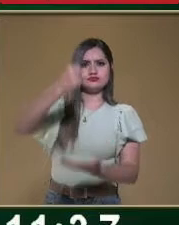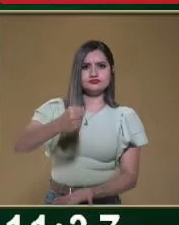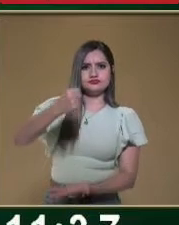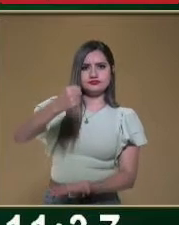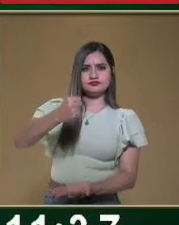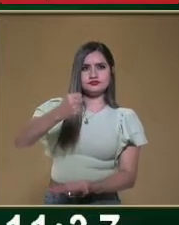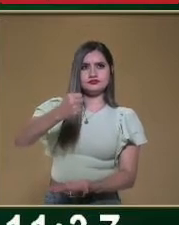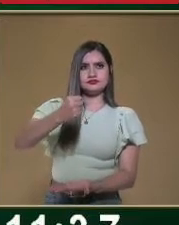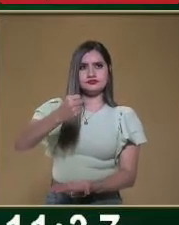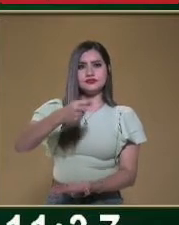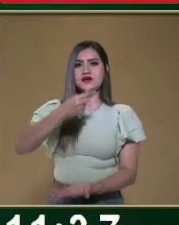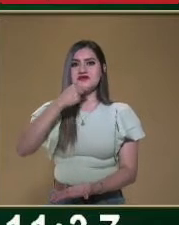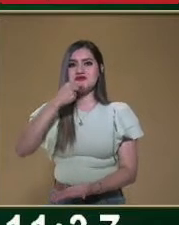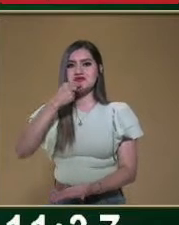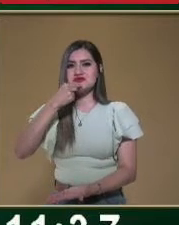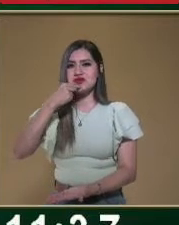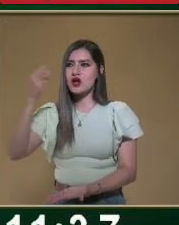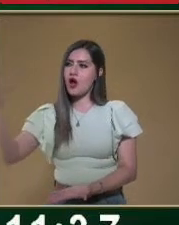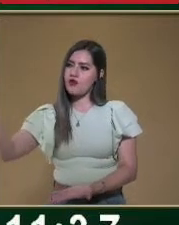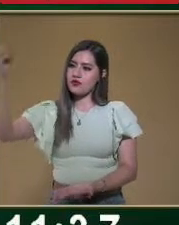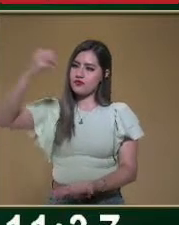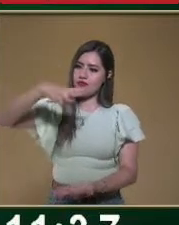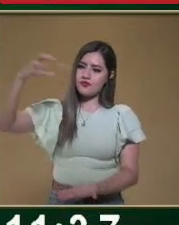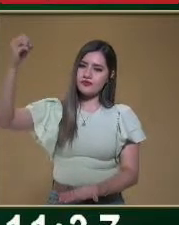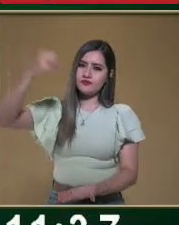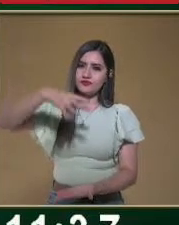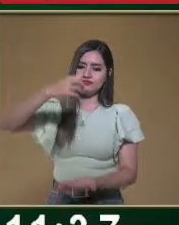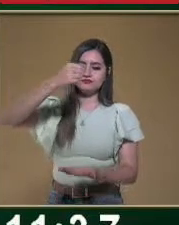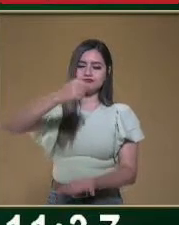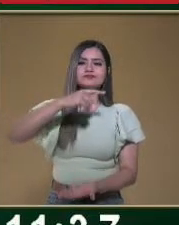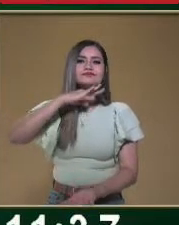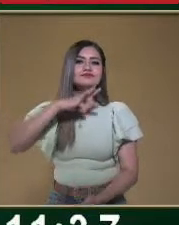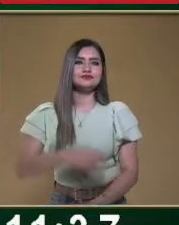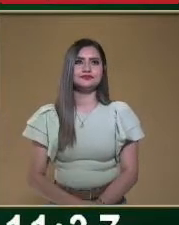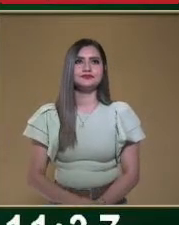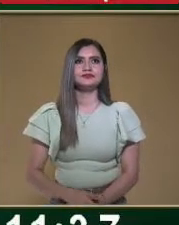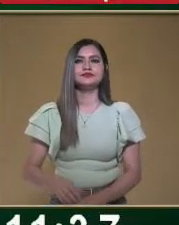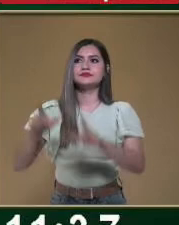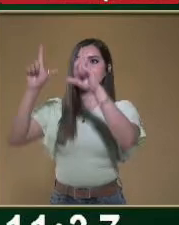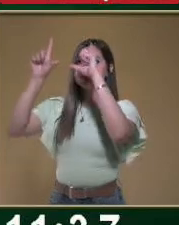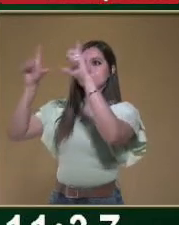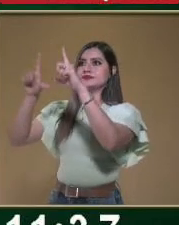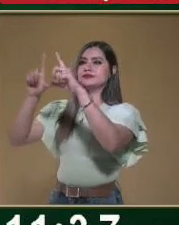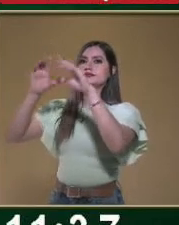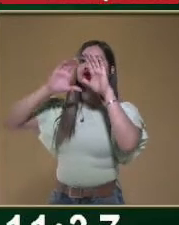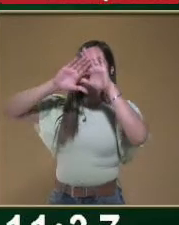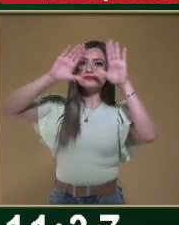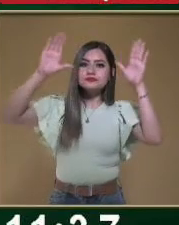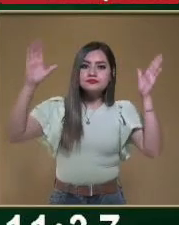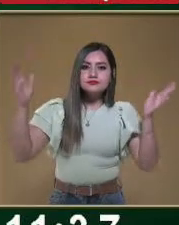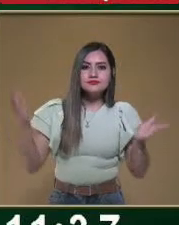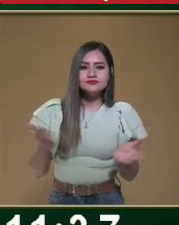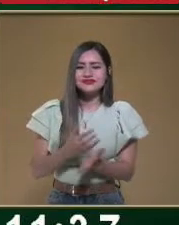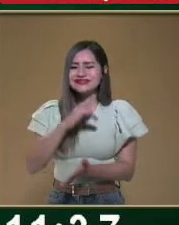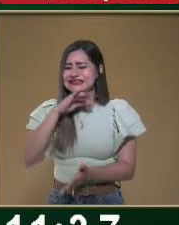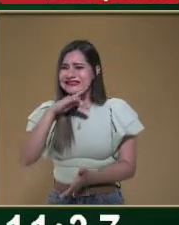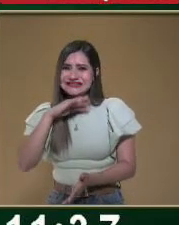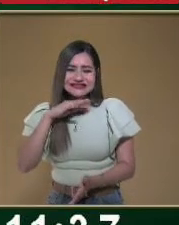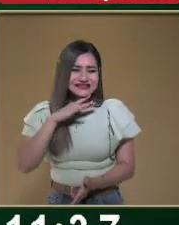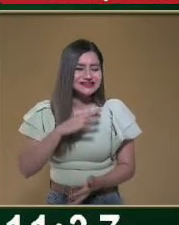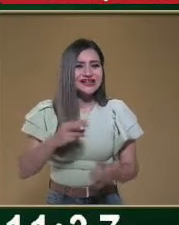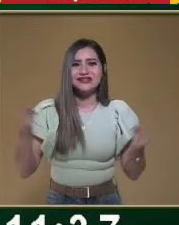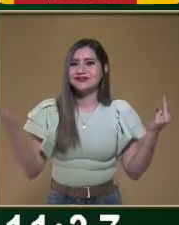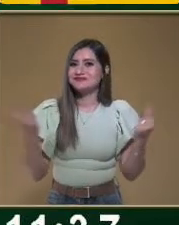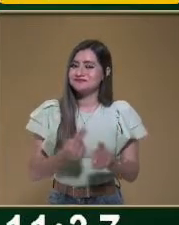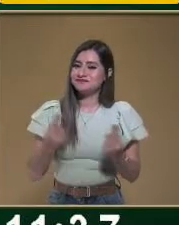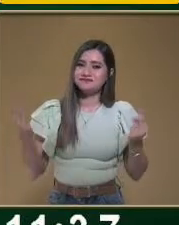y el niño está poniendo botellas. El siguiente cartel dice, el planeta está muy contaminado y debemos de reciclar